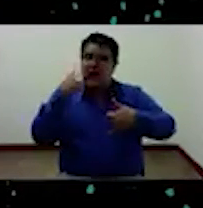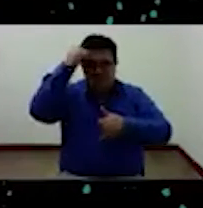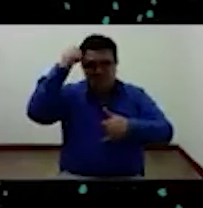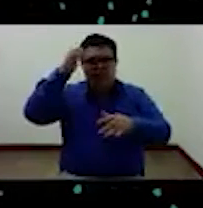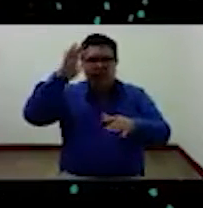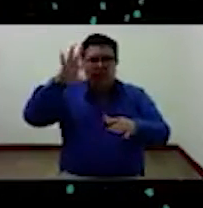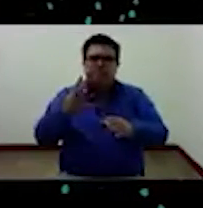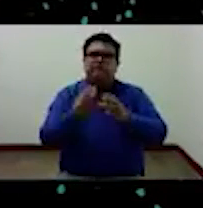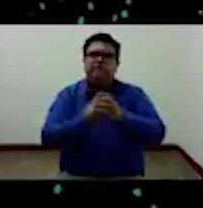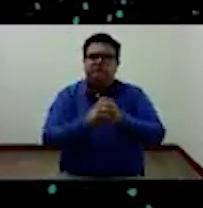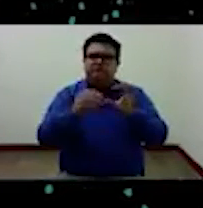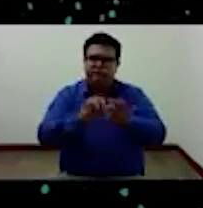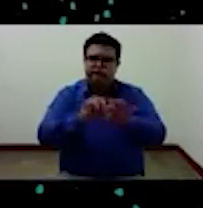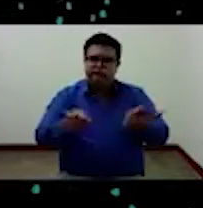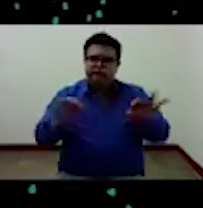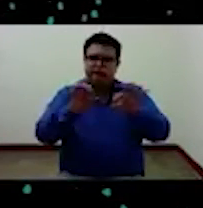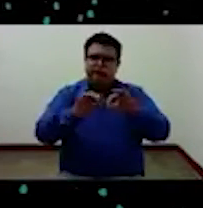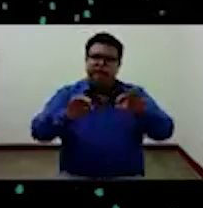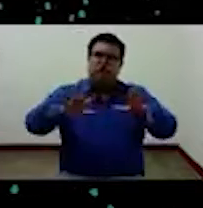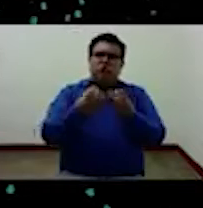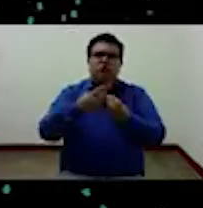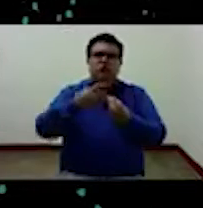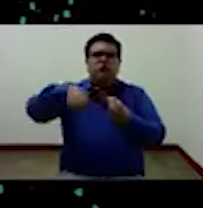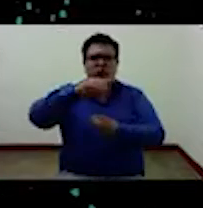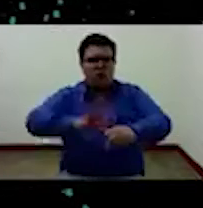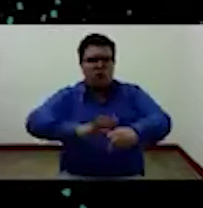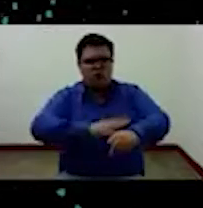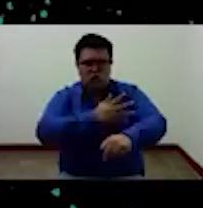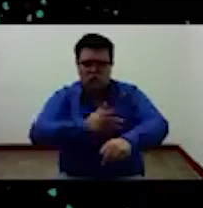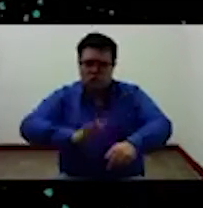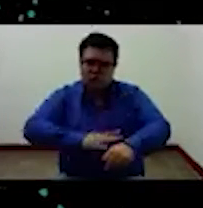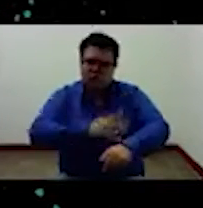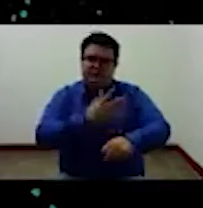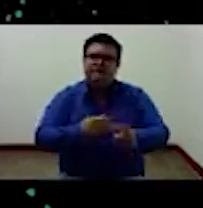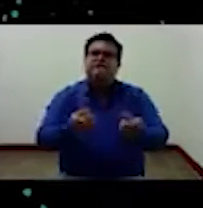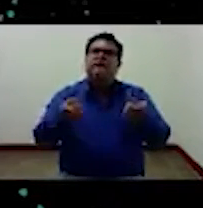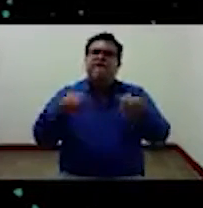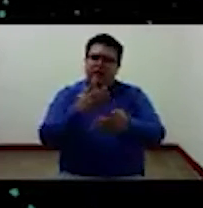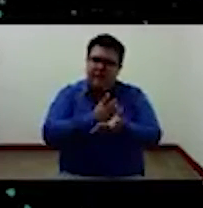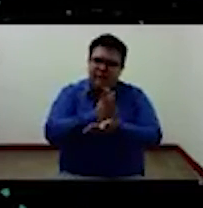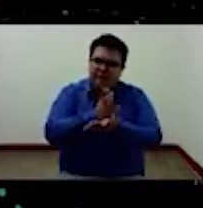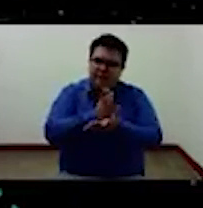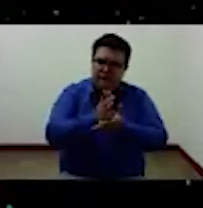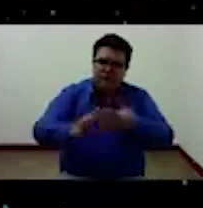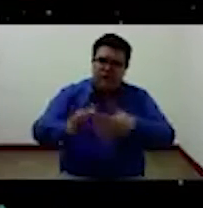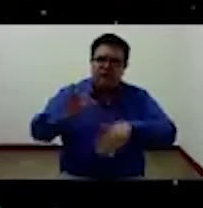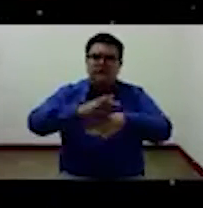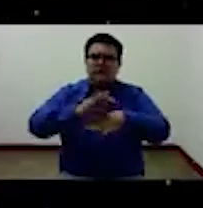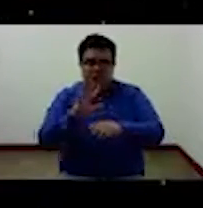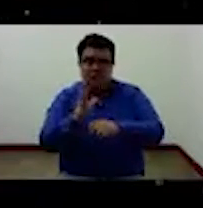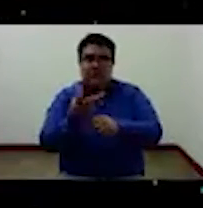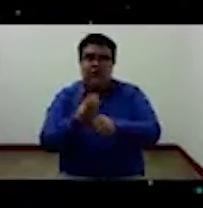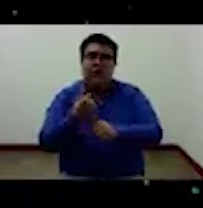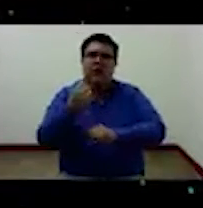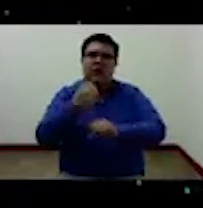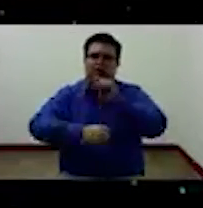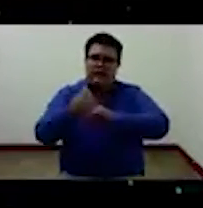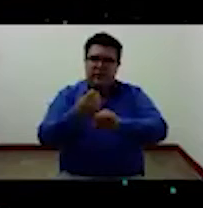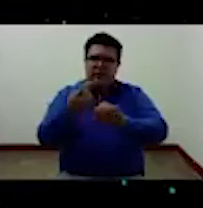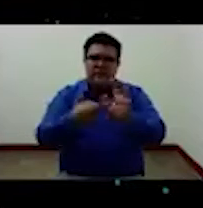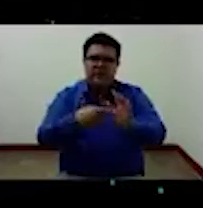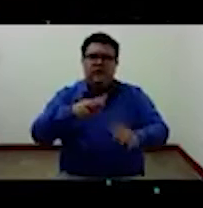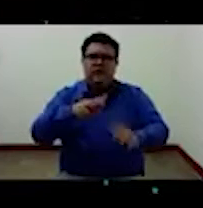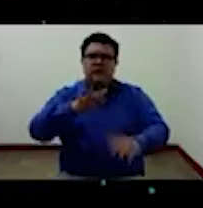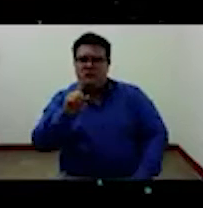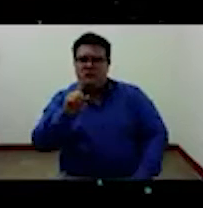al Conservatorio de Música y la Facultad de Artes desde 1981.